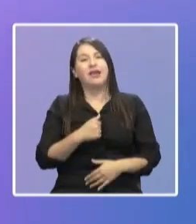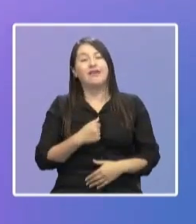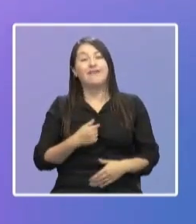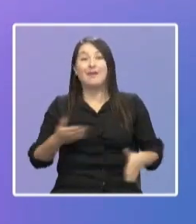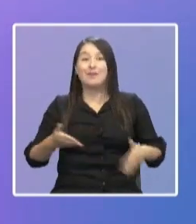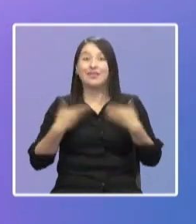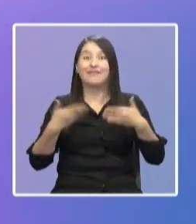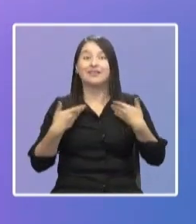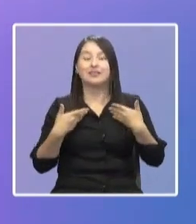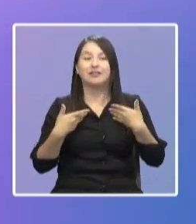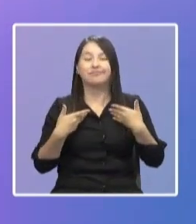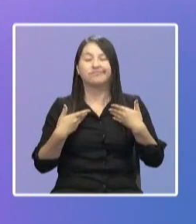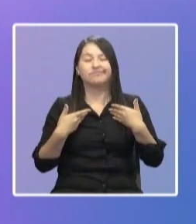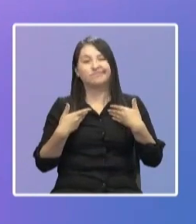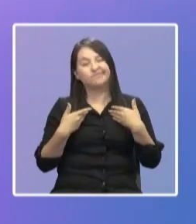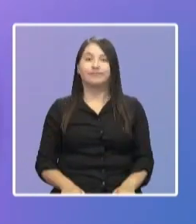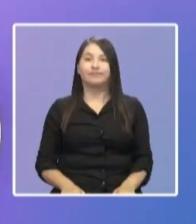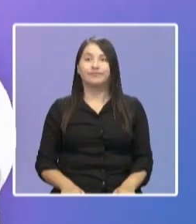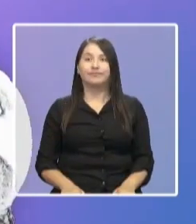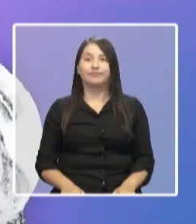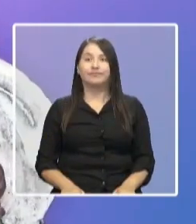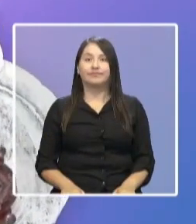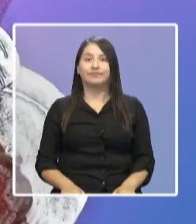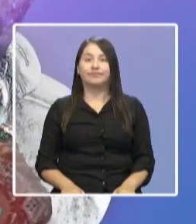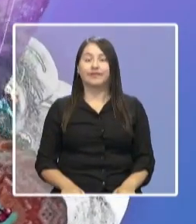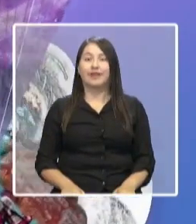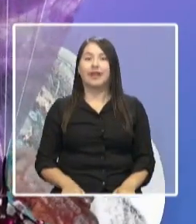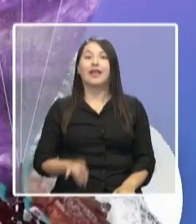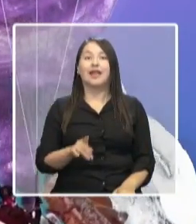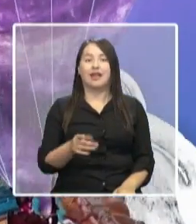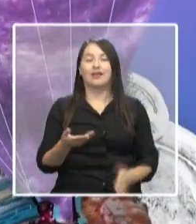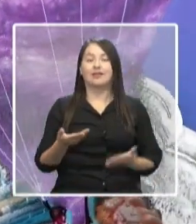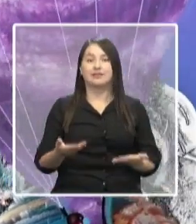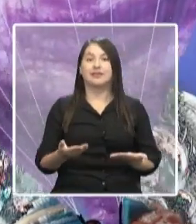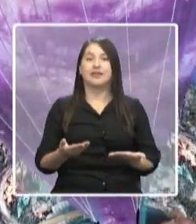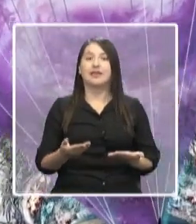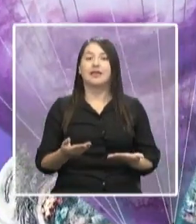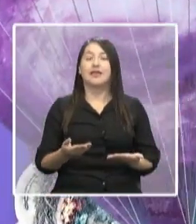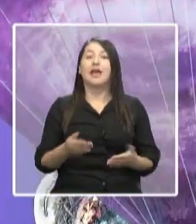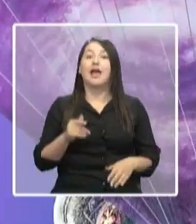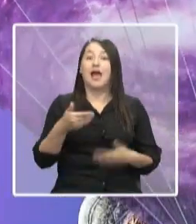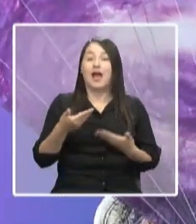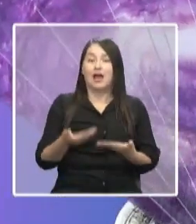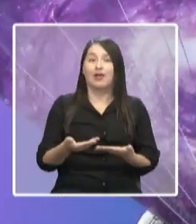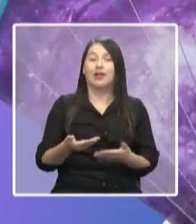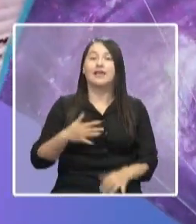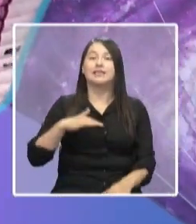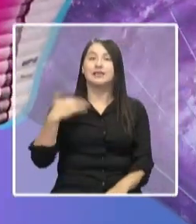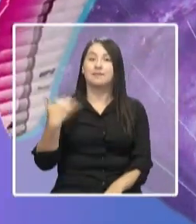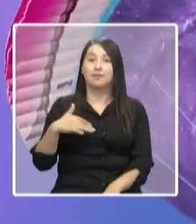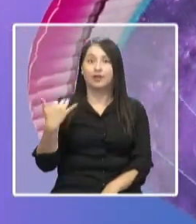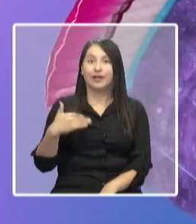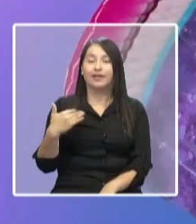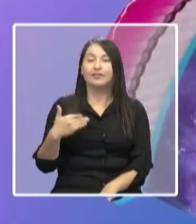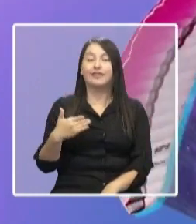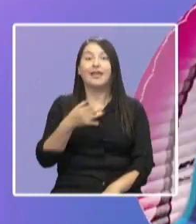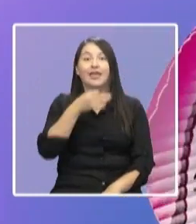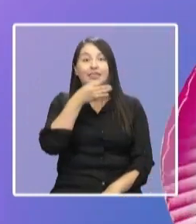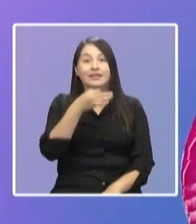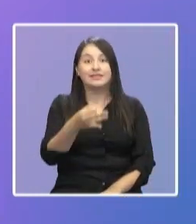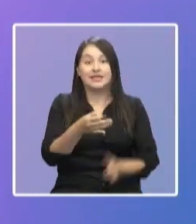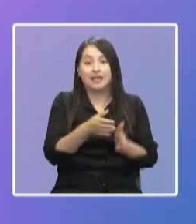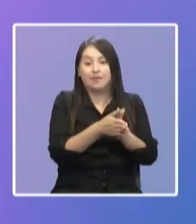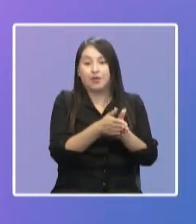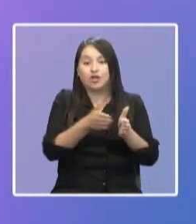motivaciones. Pero además quisiera rescatar algo que es muy importante ahora que estamos en un proceso constituyente y